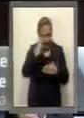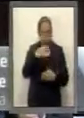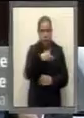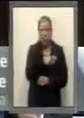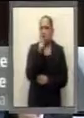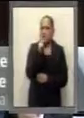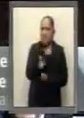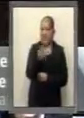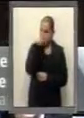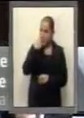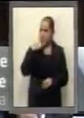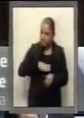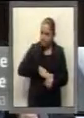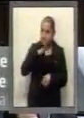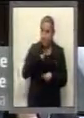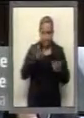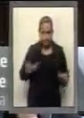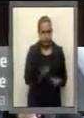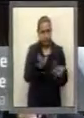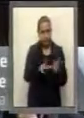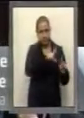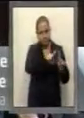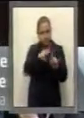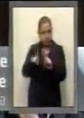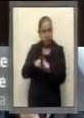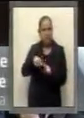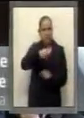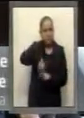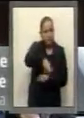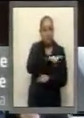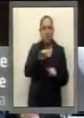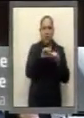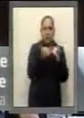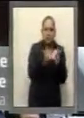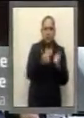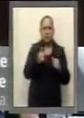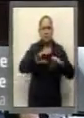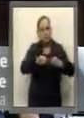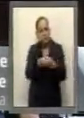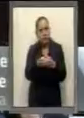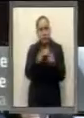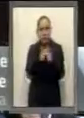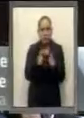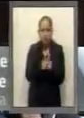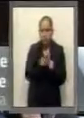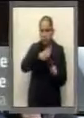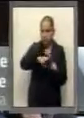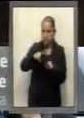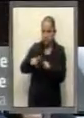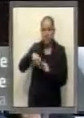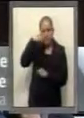empoderar a las organizaciones de la sociedad rural para que sean actores de